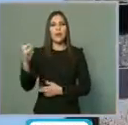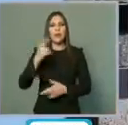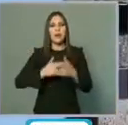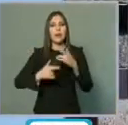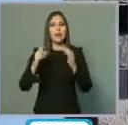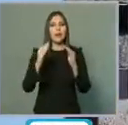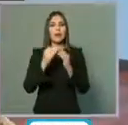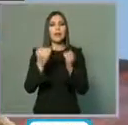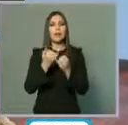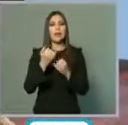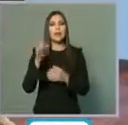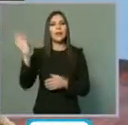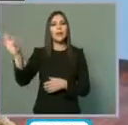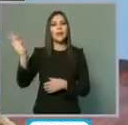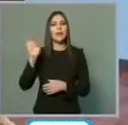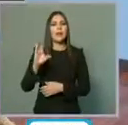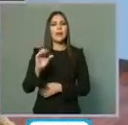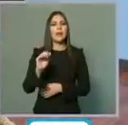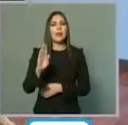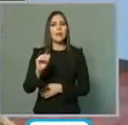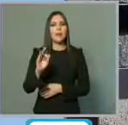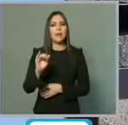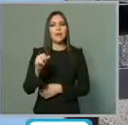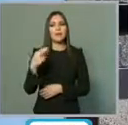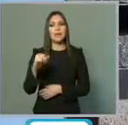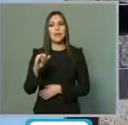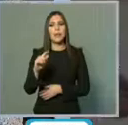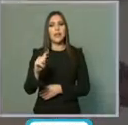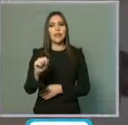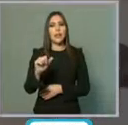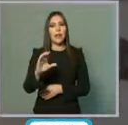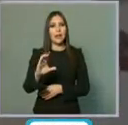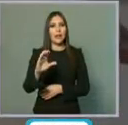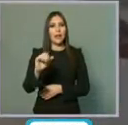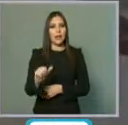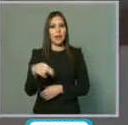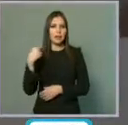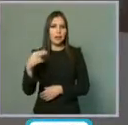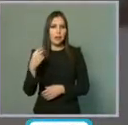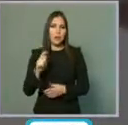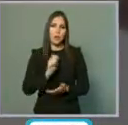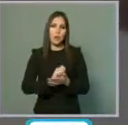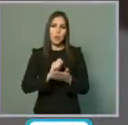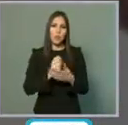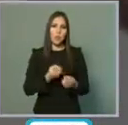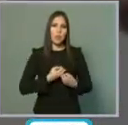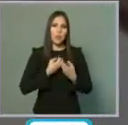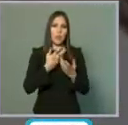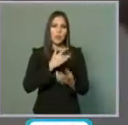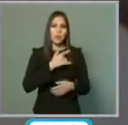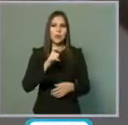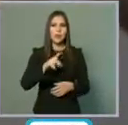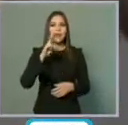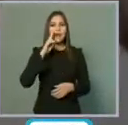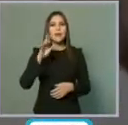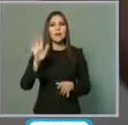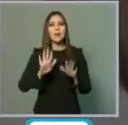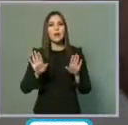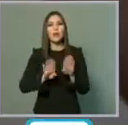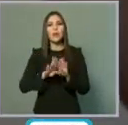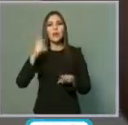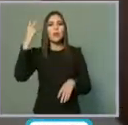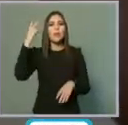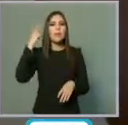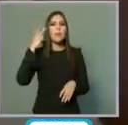también inspirada en el poema de Cavafis que se llama Ítaca, y en mi propia experiencia del viaje, viendo el viaje como una travesía de